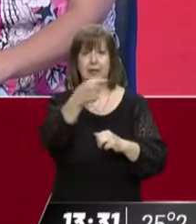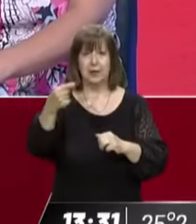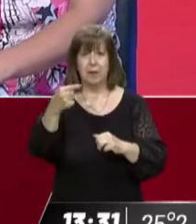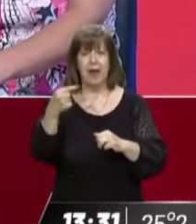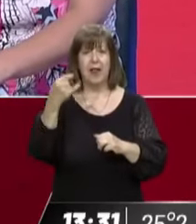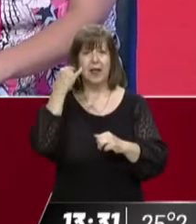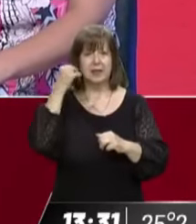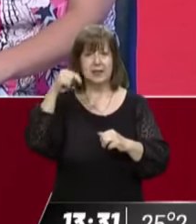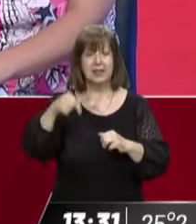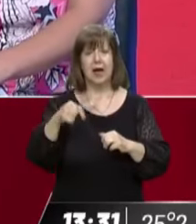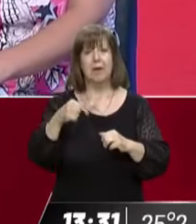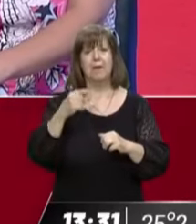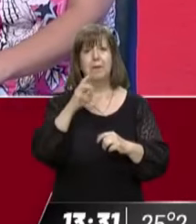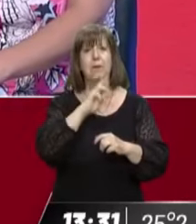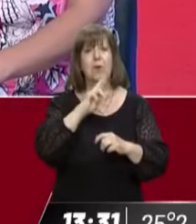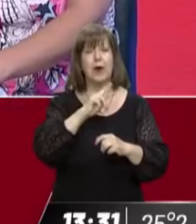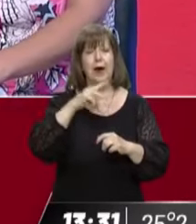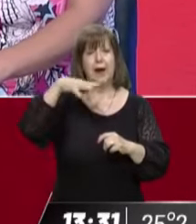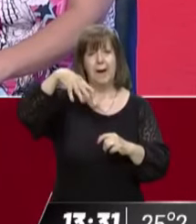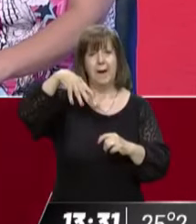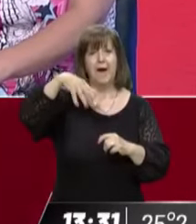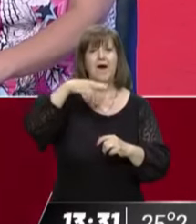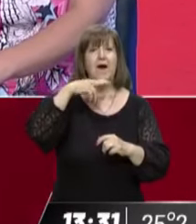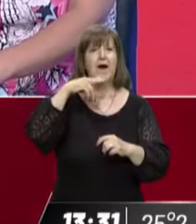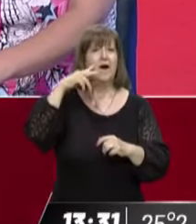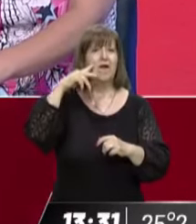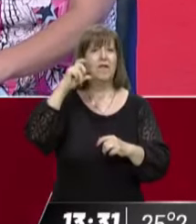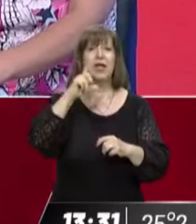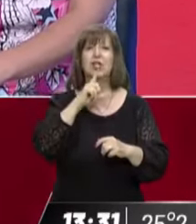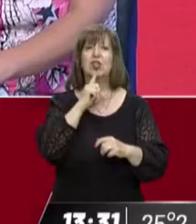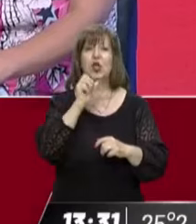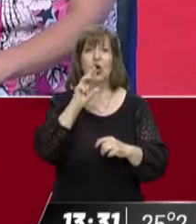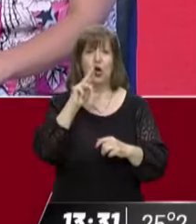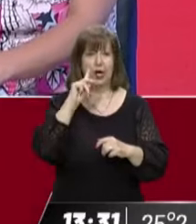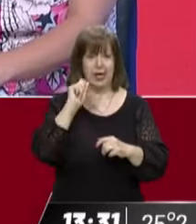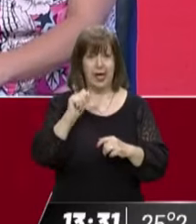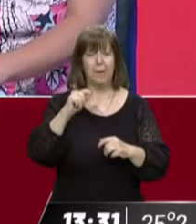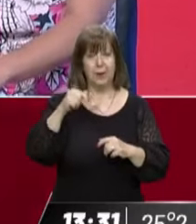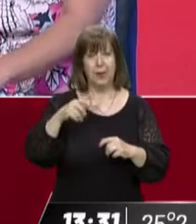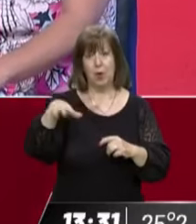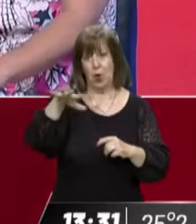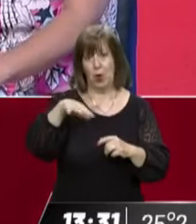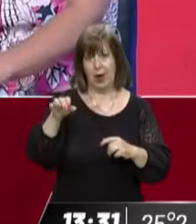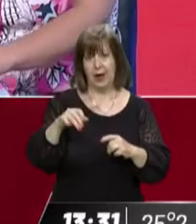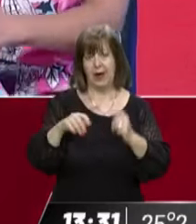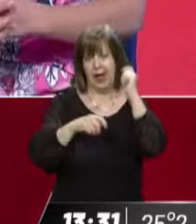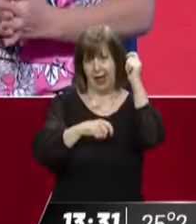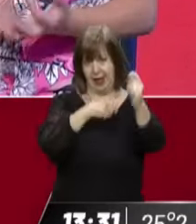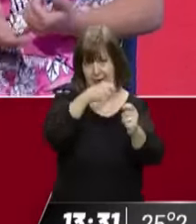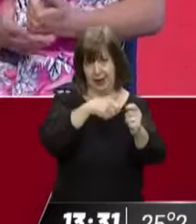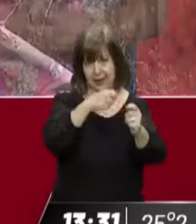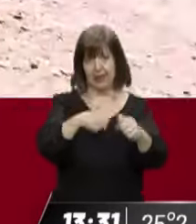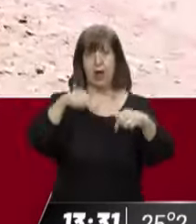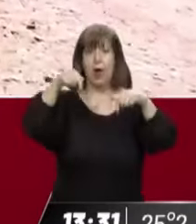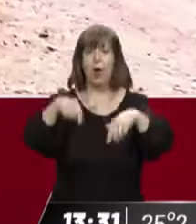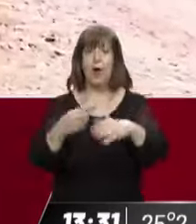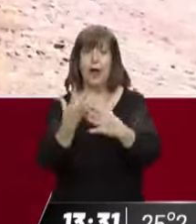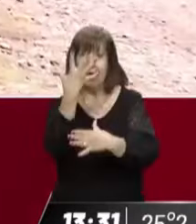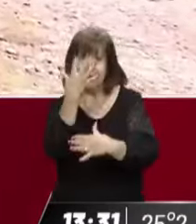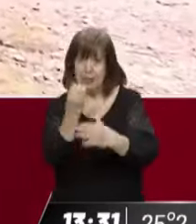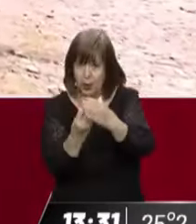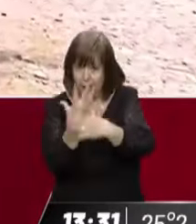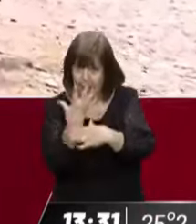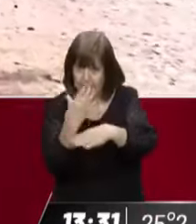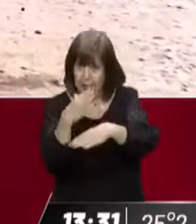de la aparición del cuerpo sin vida de María Victoria Ruiz allí en el camping Rivadavia del Carrizal. Hoy a las 5 de la mañana partió